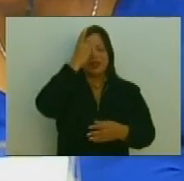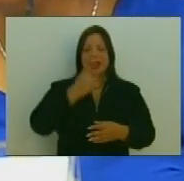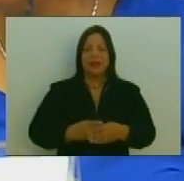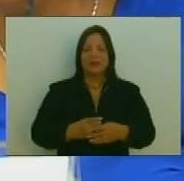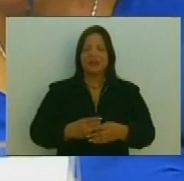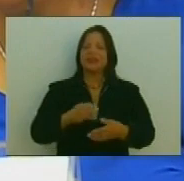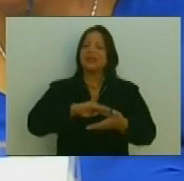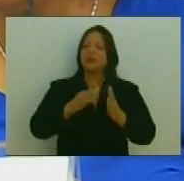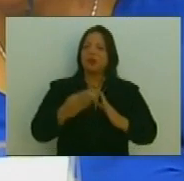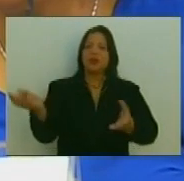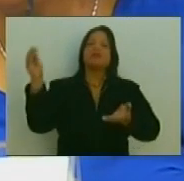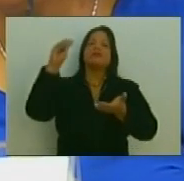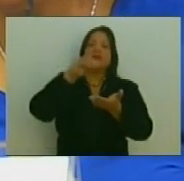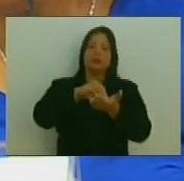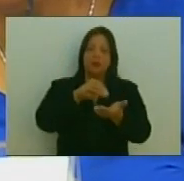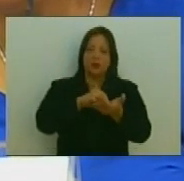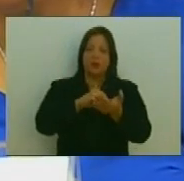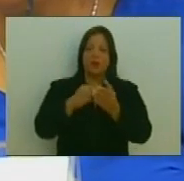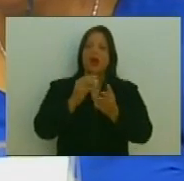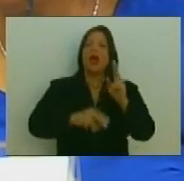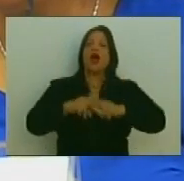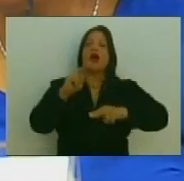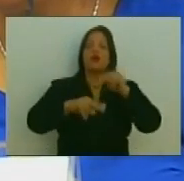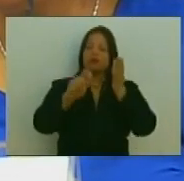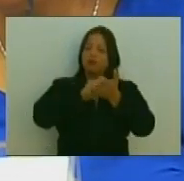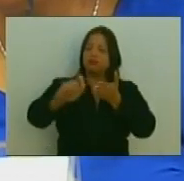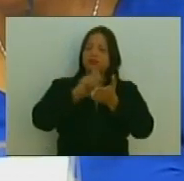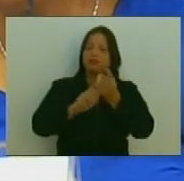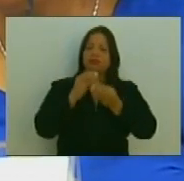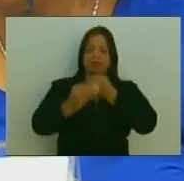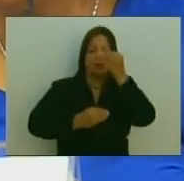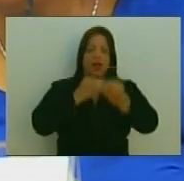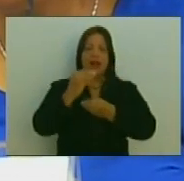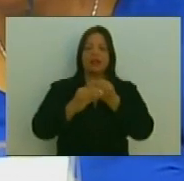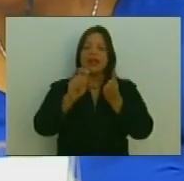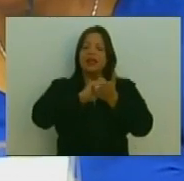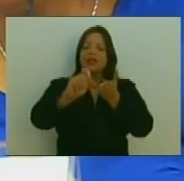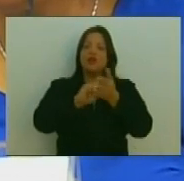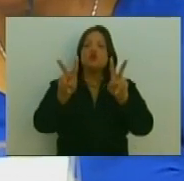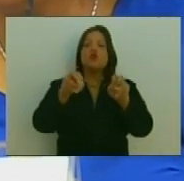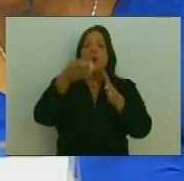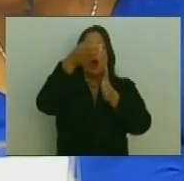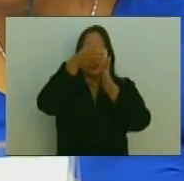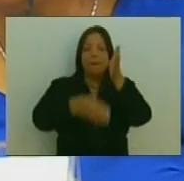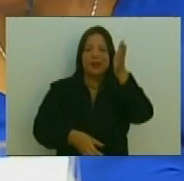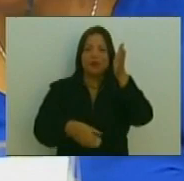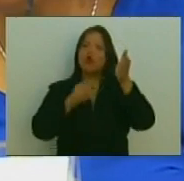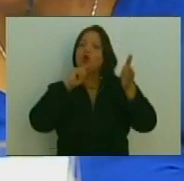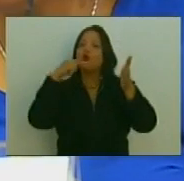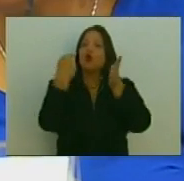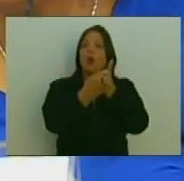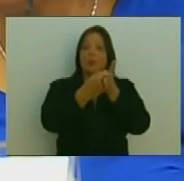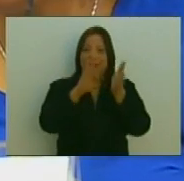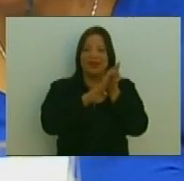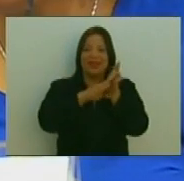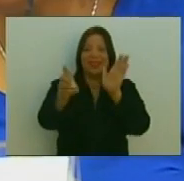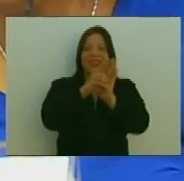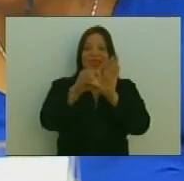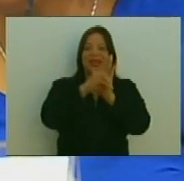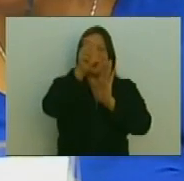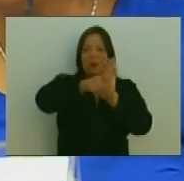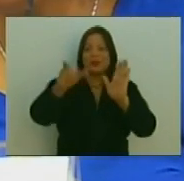discapacidad, se incorporen a la construcción y a la redacción del nuevo capítulo para los derechos de las personas